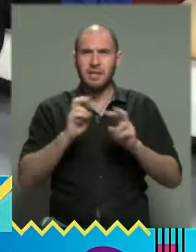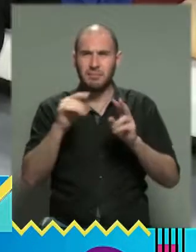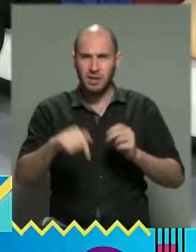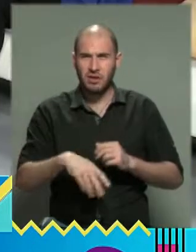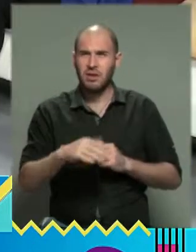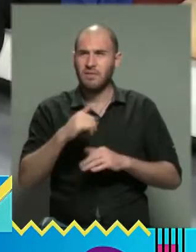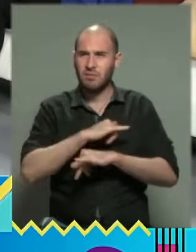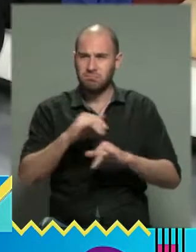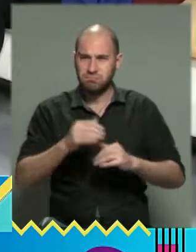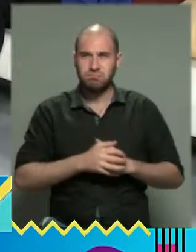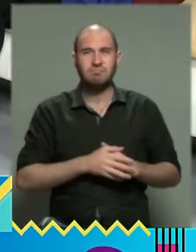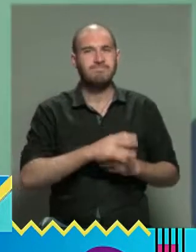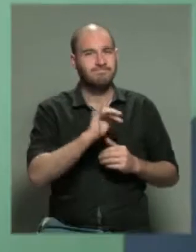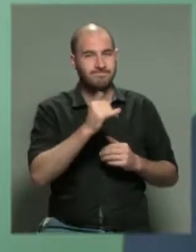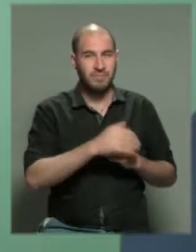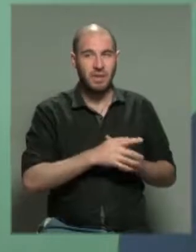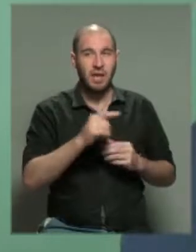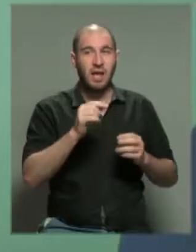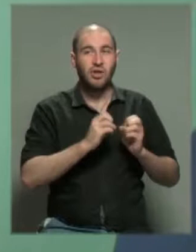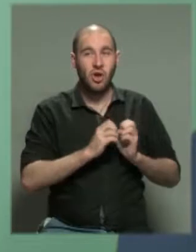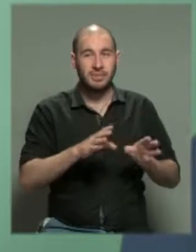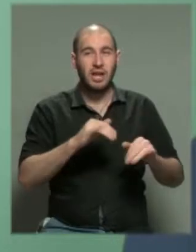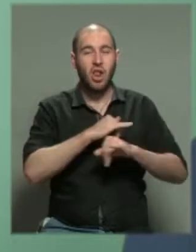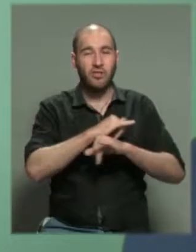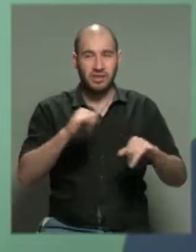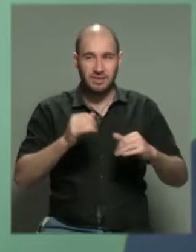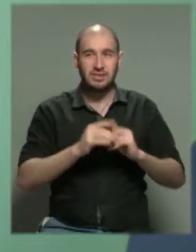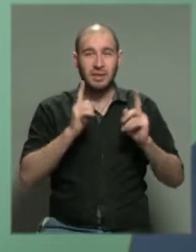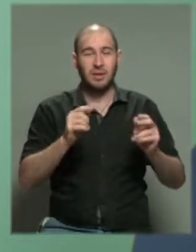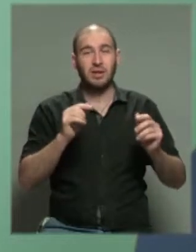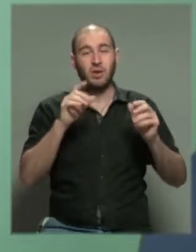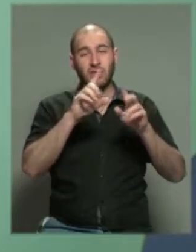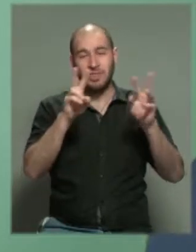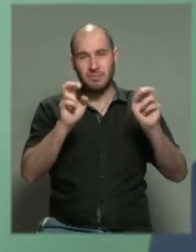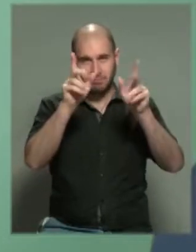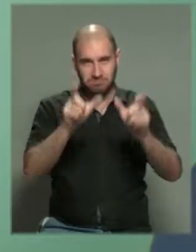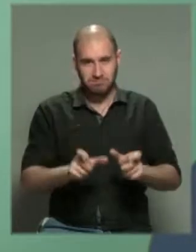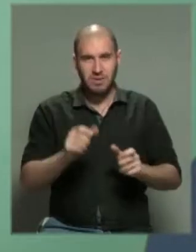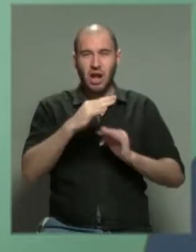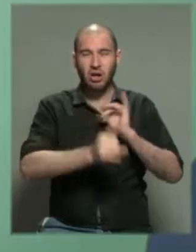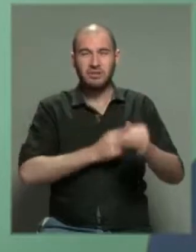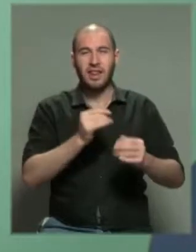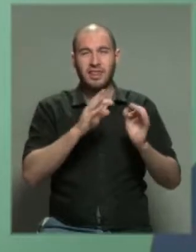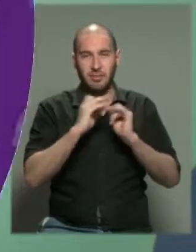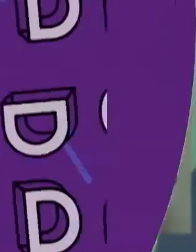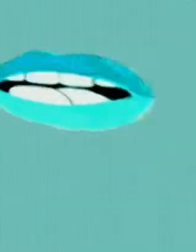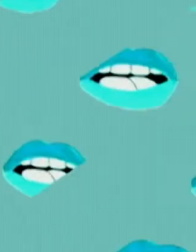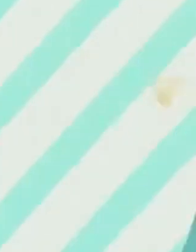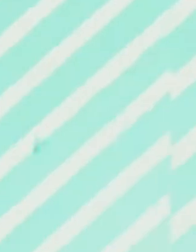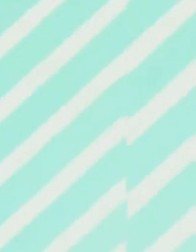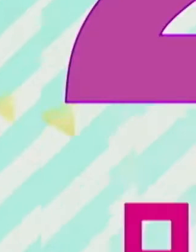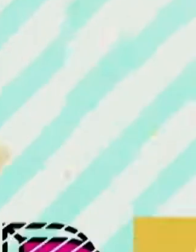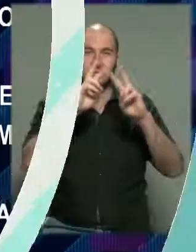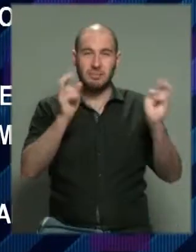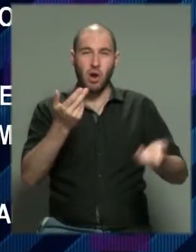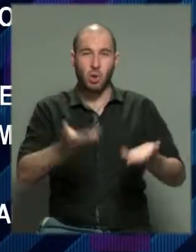una información. Entonces, habilitamos entonces las noticias y las columnas para el día de hoy para que hablamos de este debate que está relacionado con la justicia